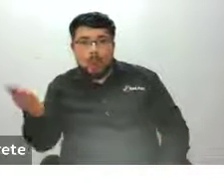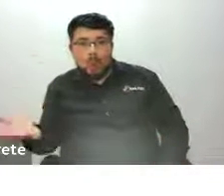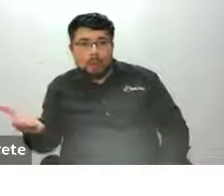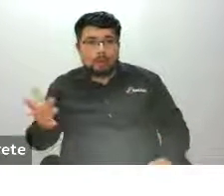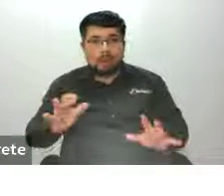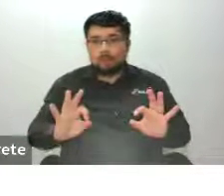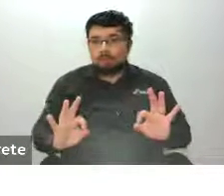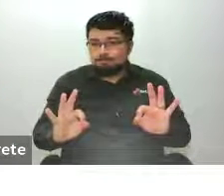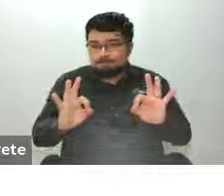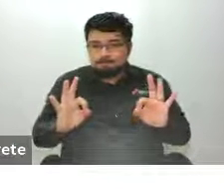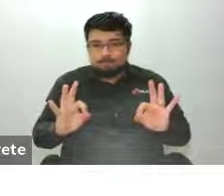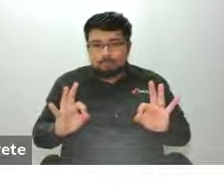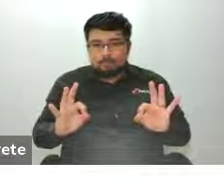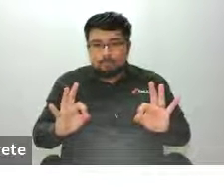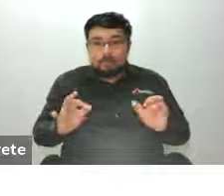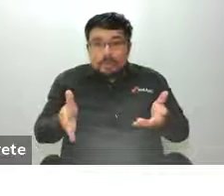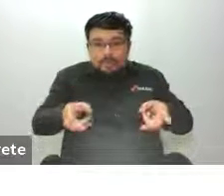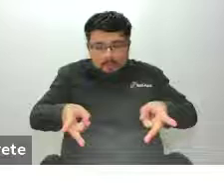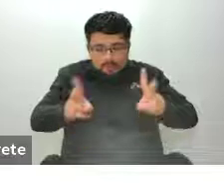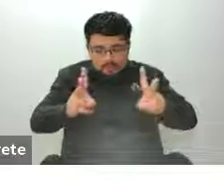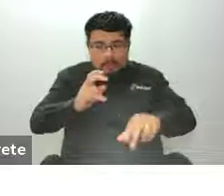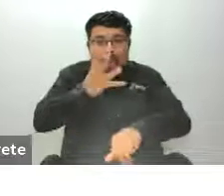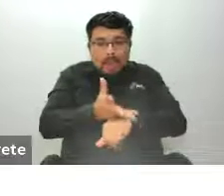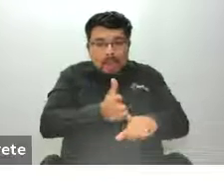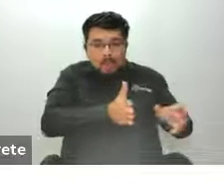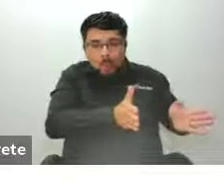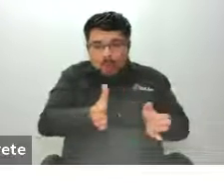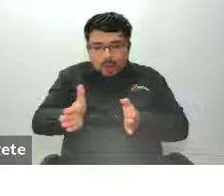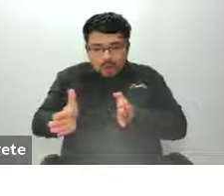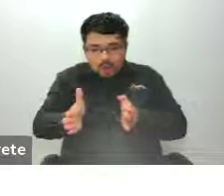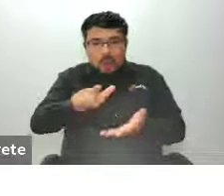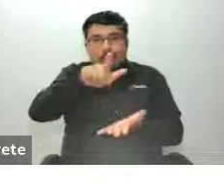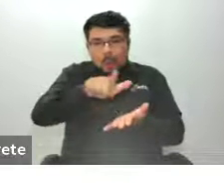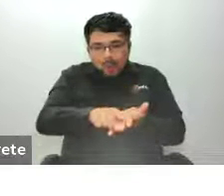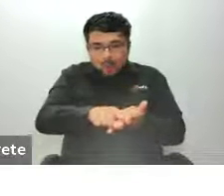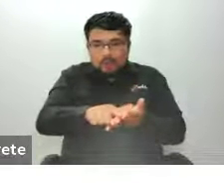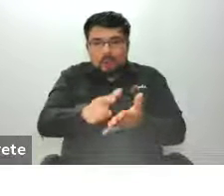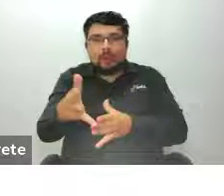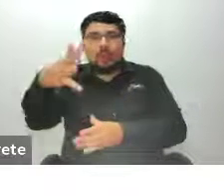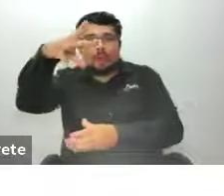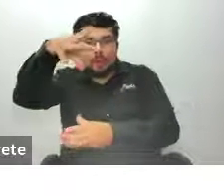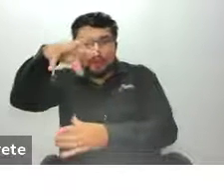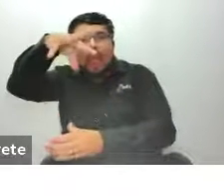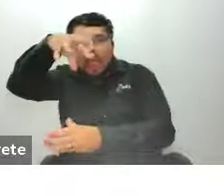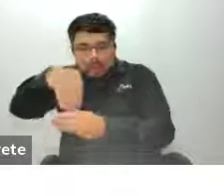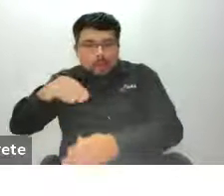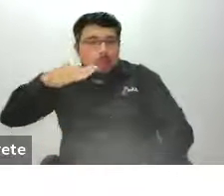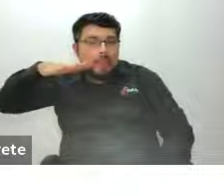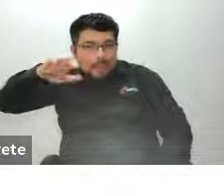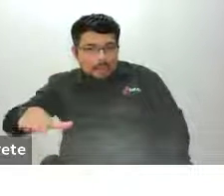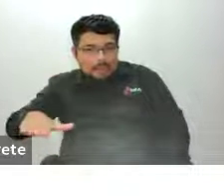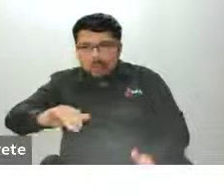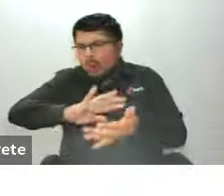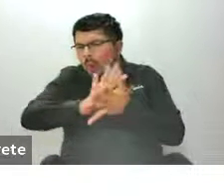que haya una organización lingüística en el niño o niña, con todas las implicancias, tanto